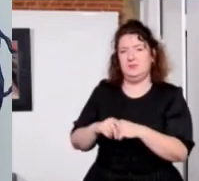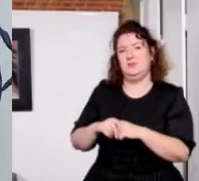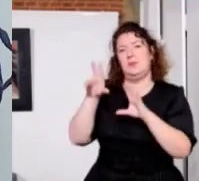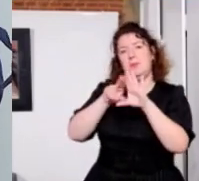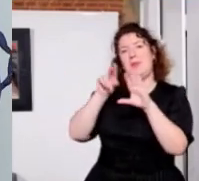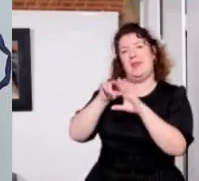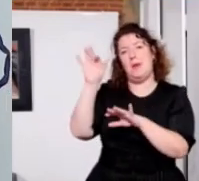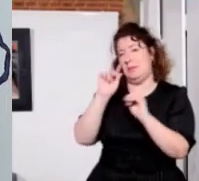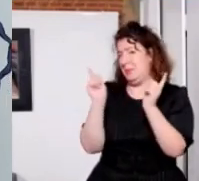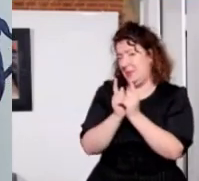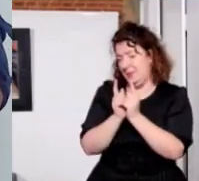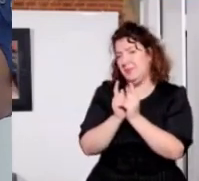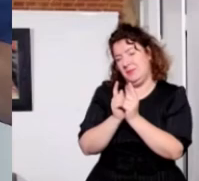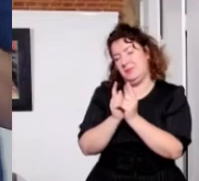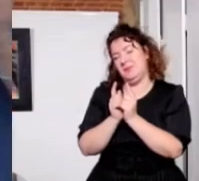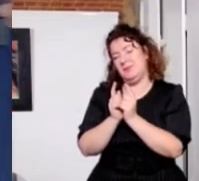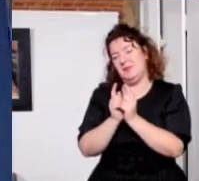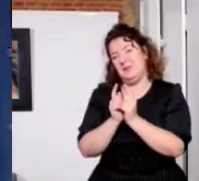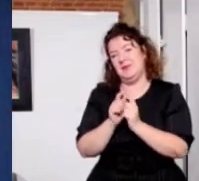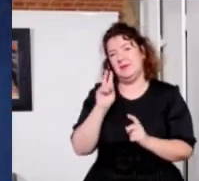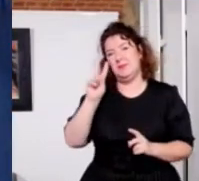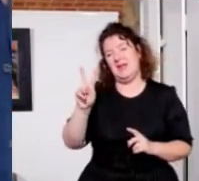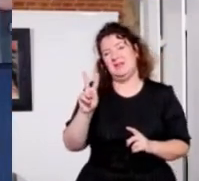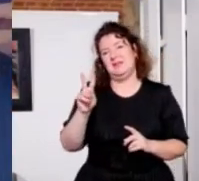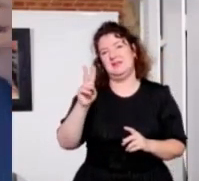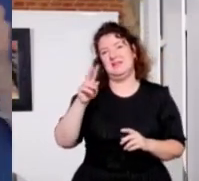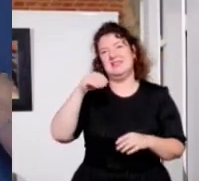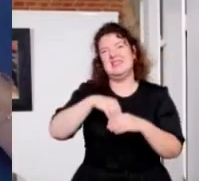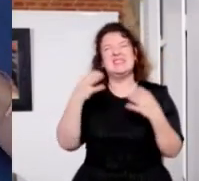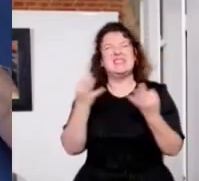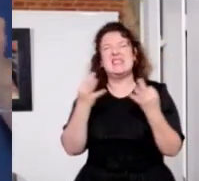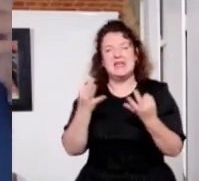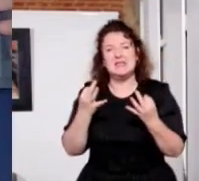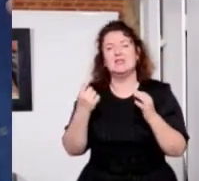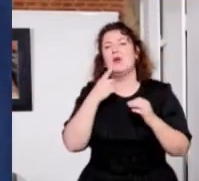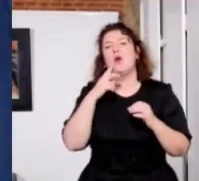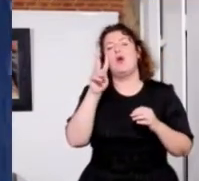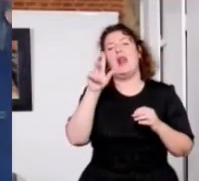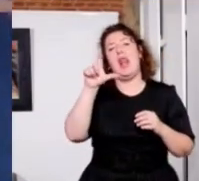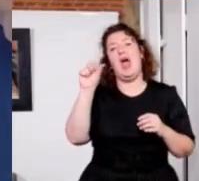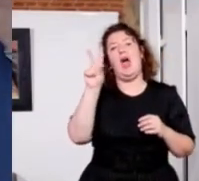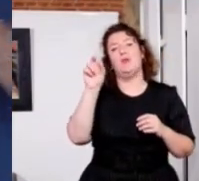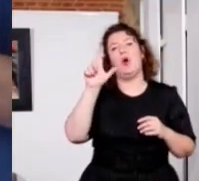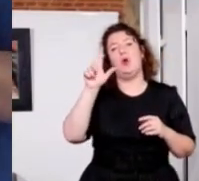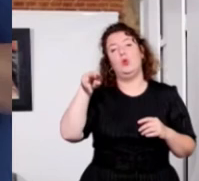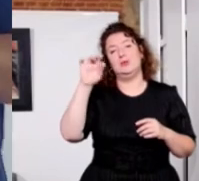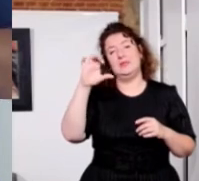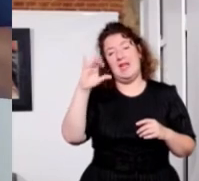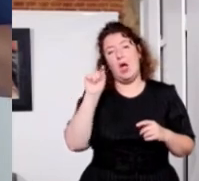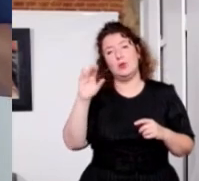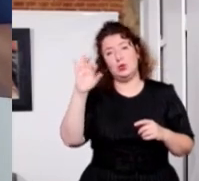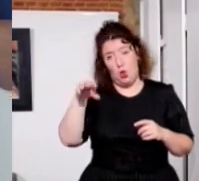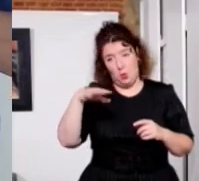veamos un vídeo donde podéis empezar a ver las entrañas de la Volunteca, lavolunteca.com, que ya se puede acceder a ella